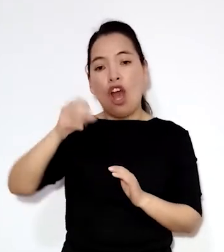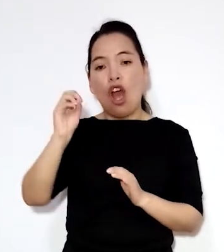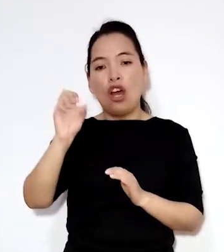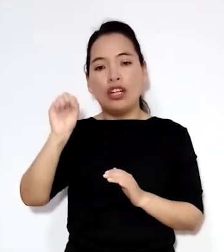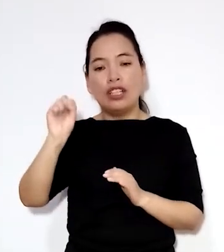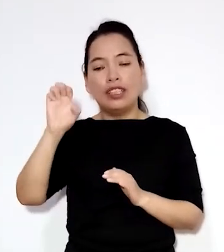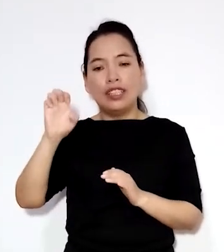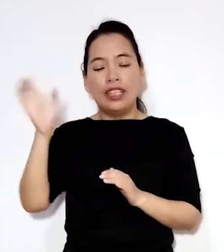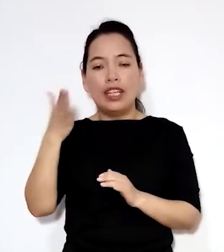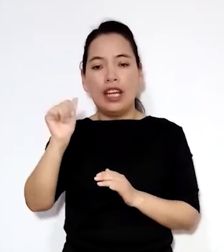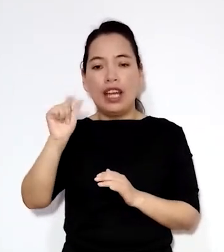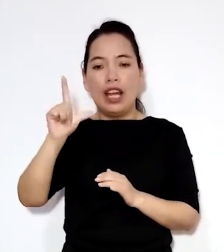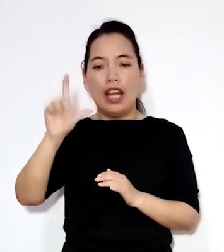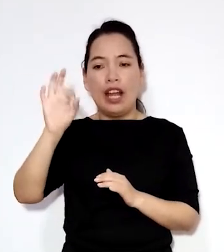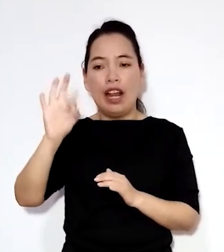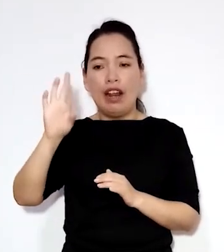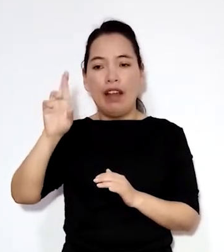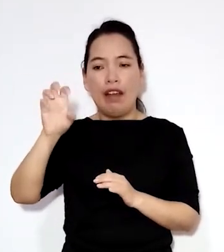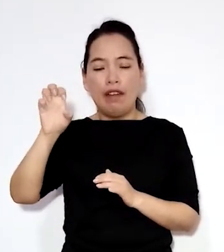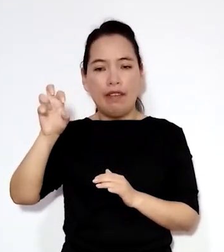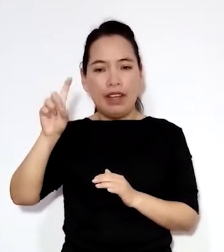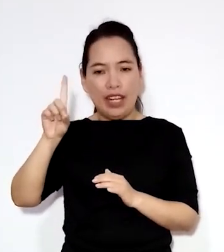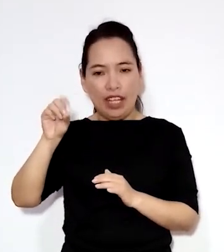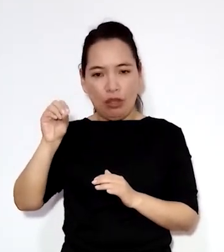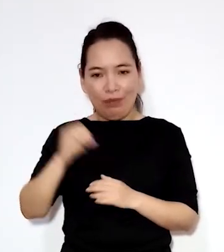10 minutos a José Alfredo.